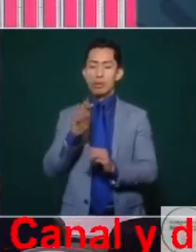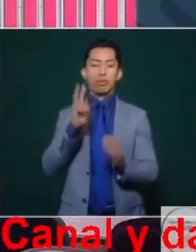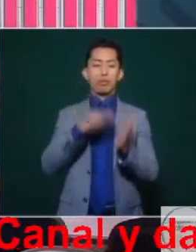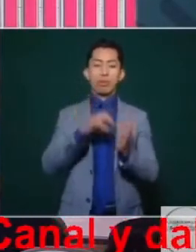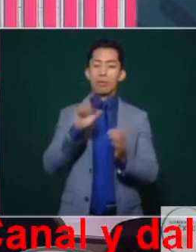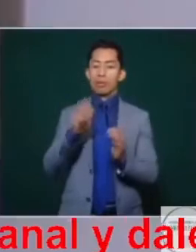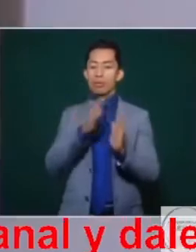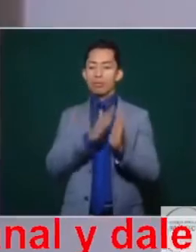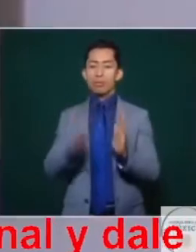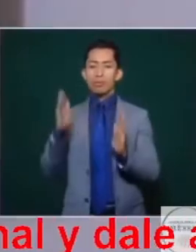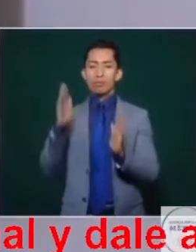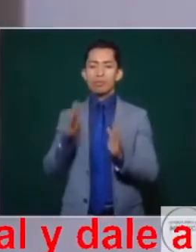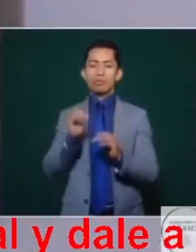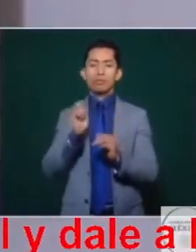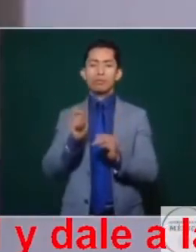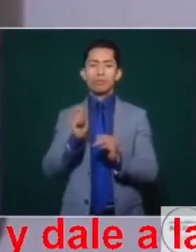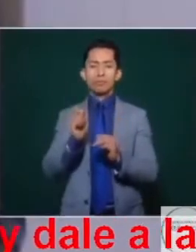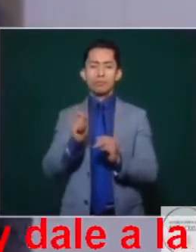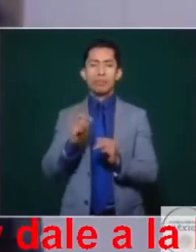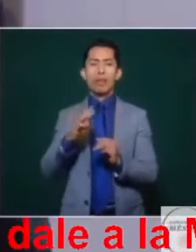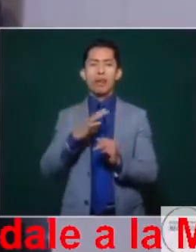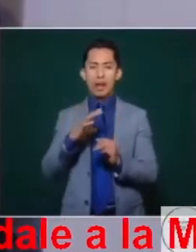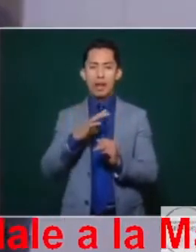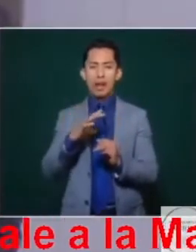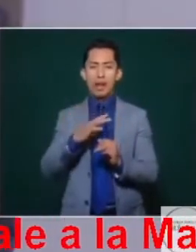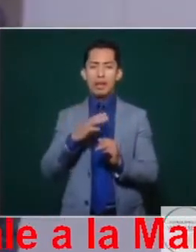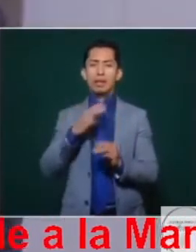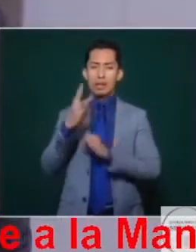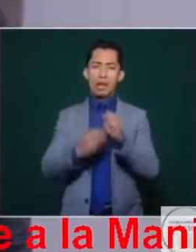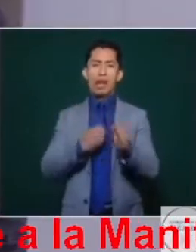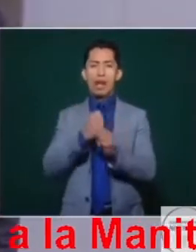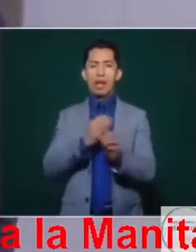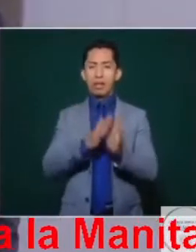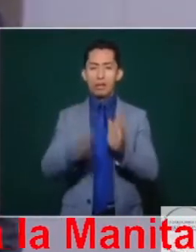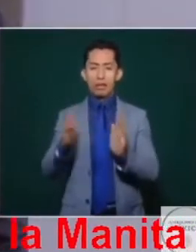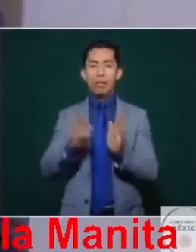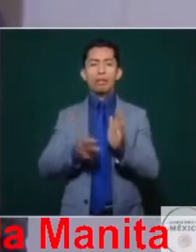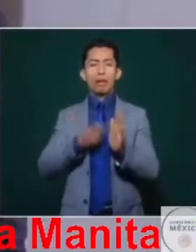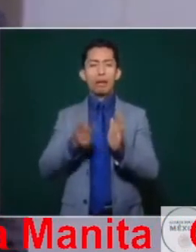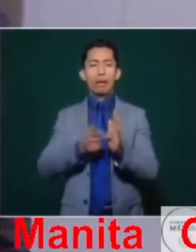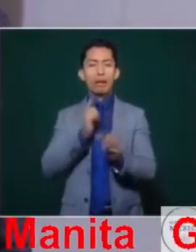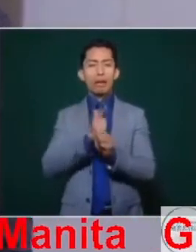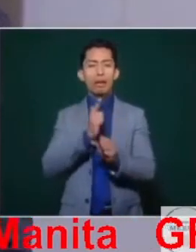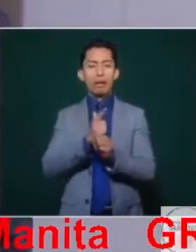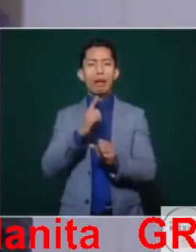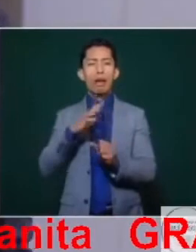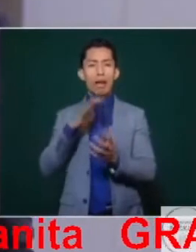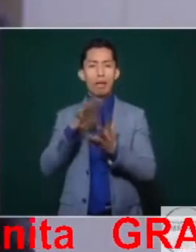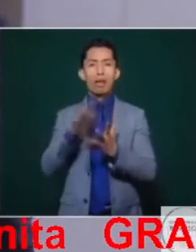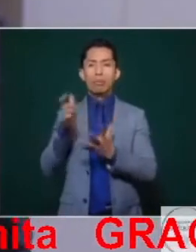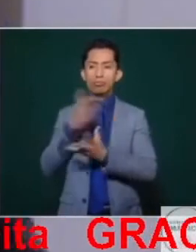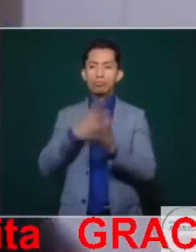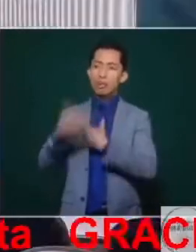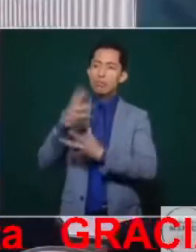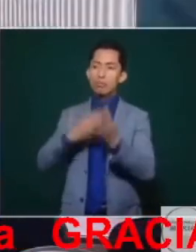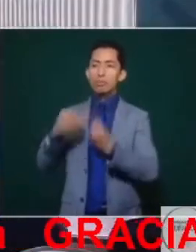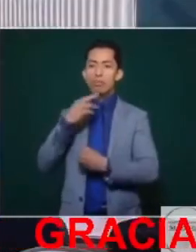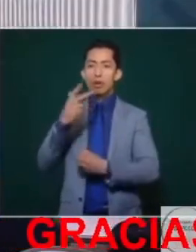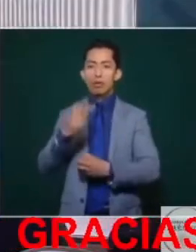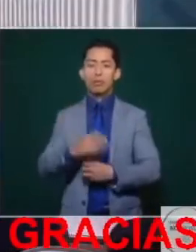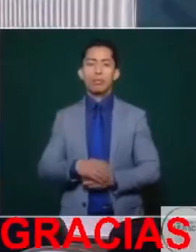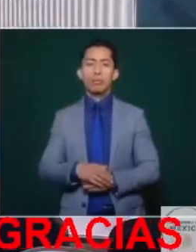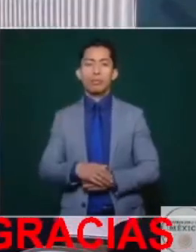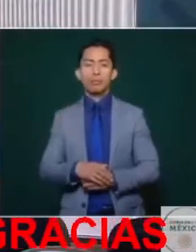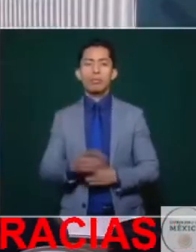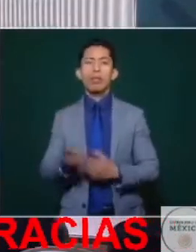2021 son este dos de los tres años donde se ha registrado la mayor inversión extranjera directa con